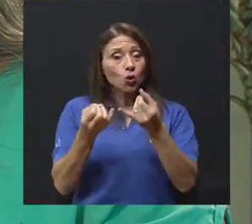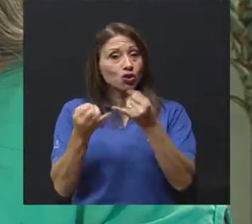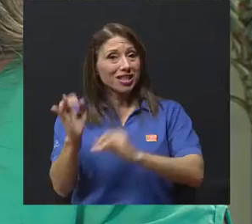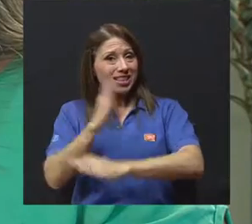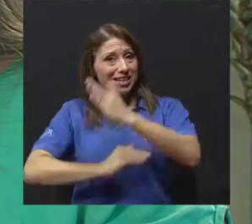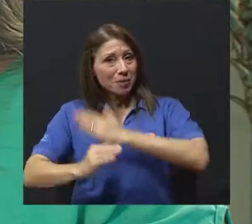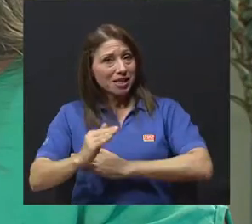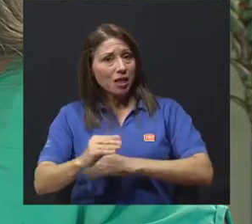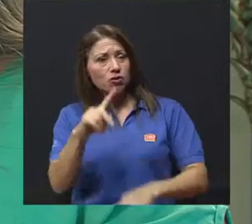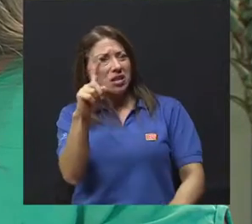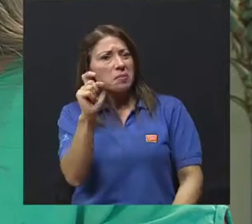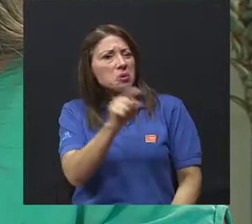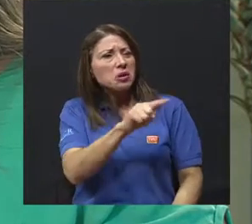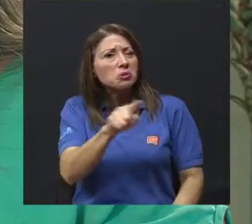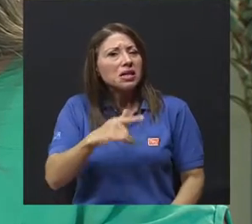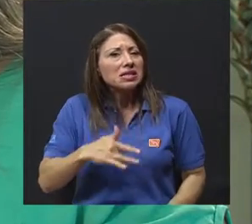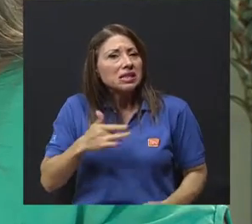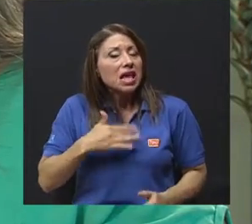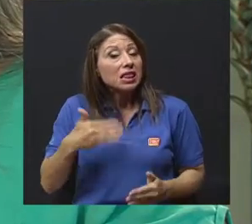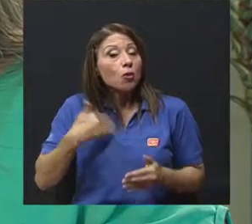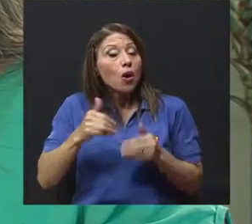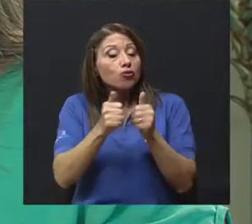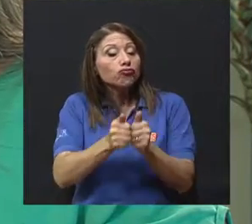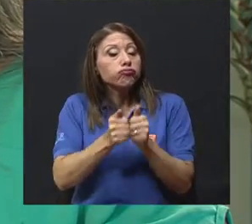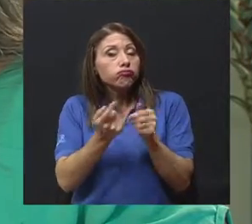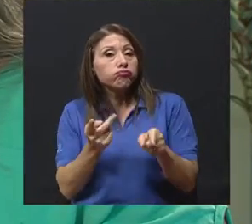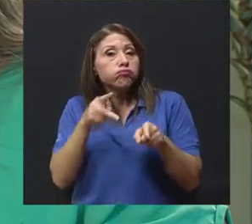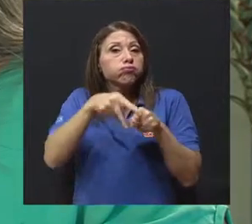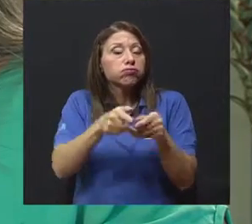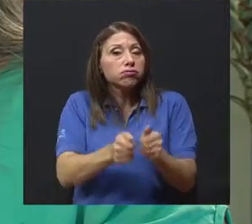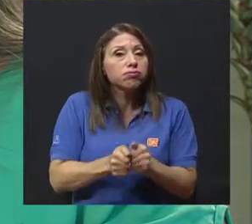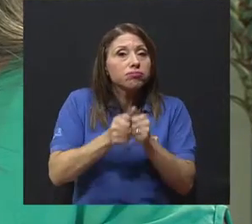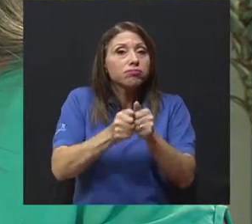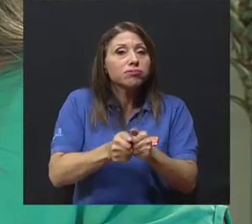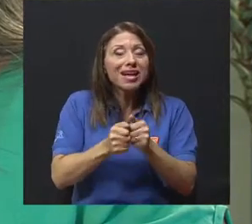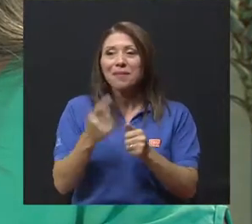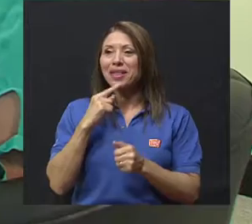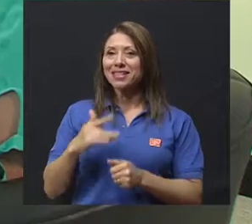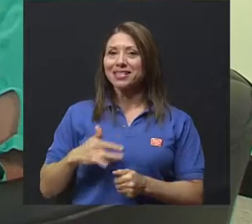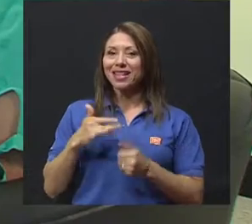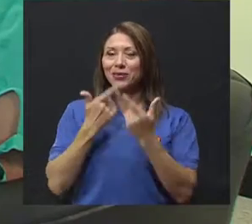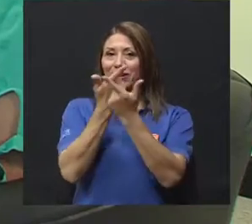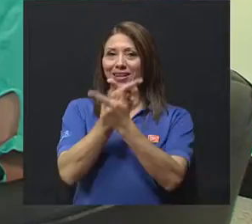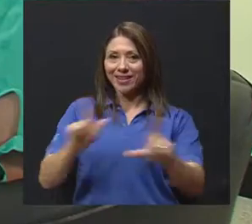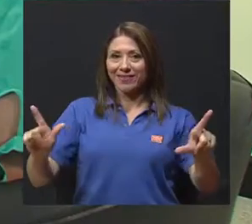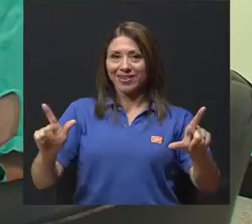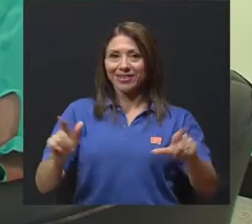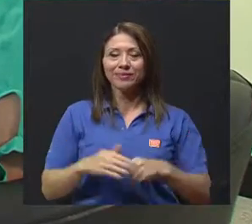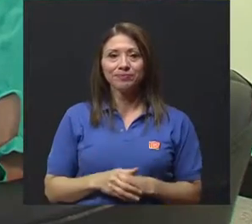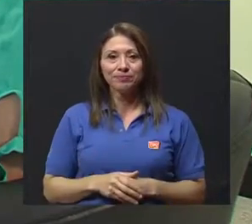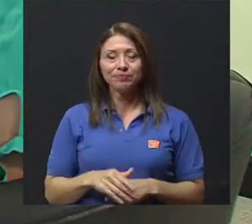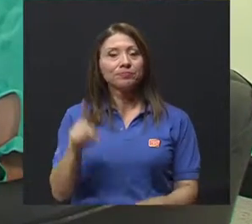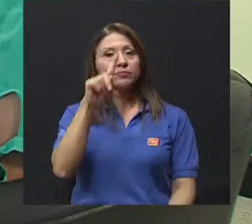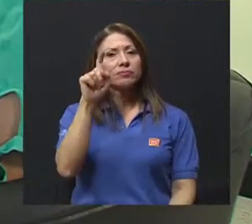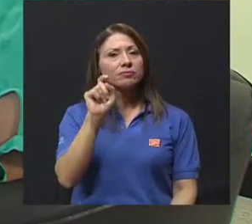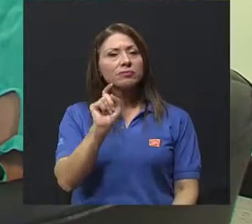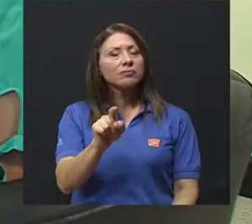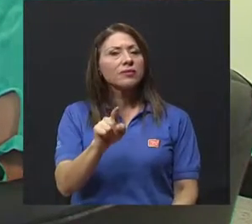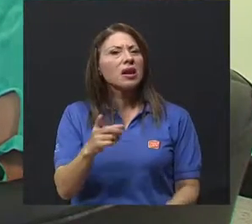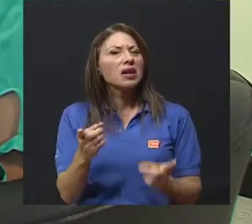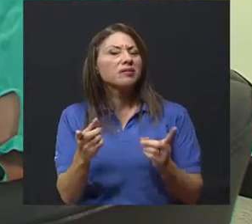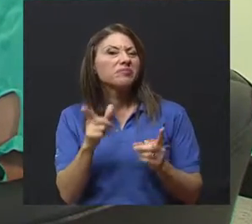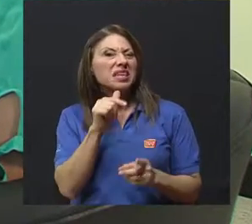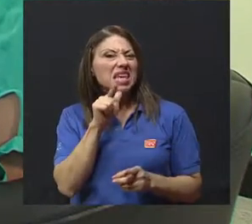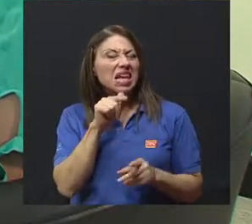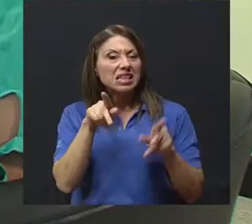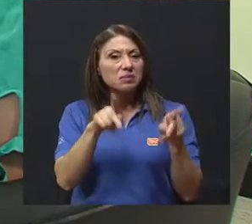sensación que tiene cuando montan un caballo y libertad quiénes son las personas que son